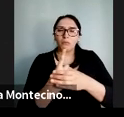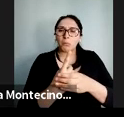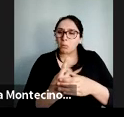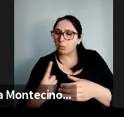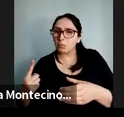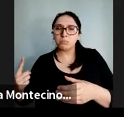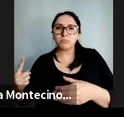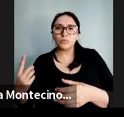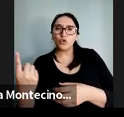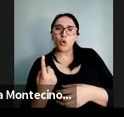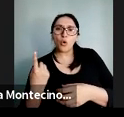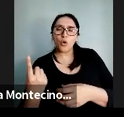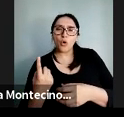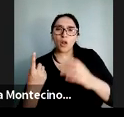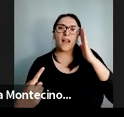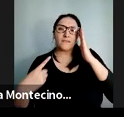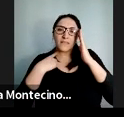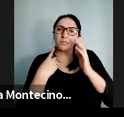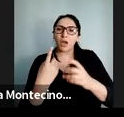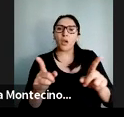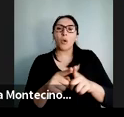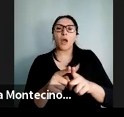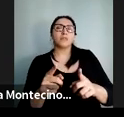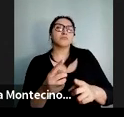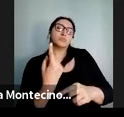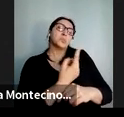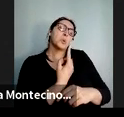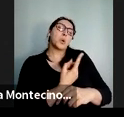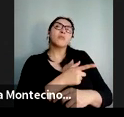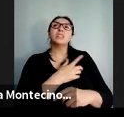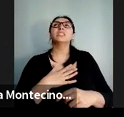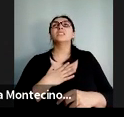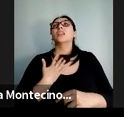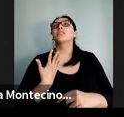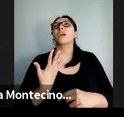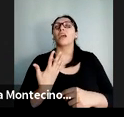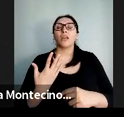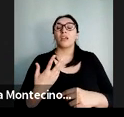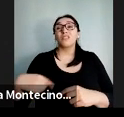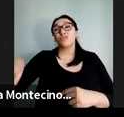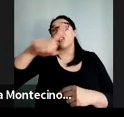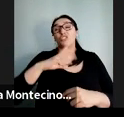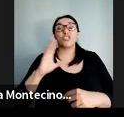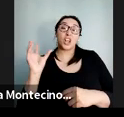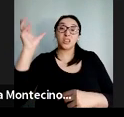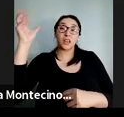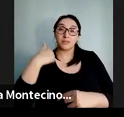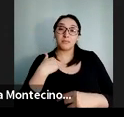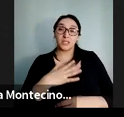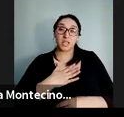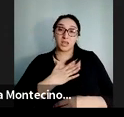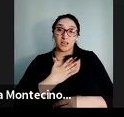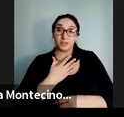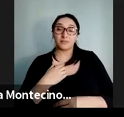reconocibles. Las víctimas suelen aislarse de los espacios digitales porque sienten que nadie las va a comprender. Esto pasa sobre